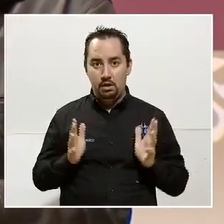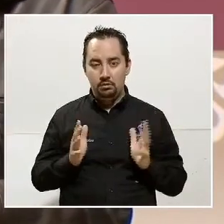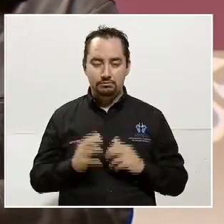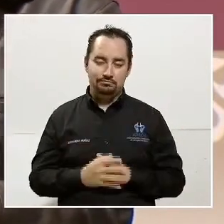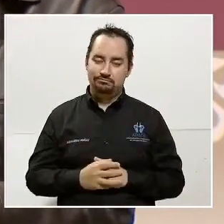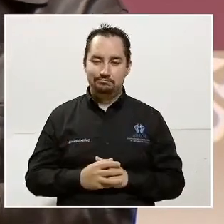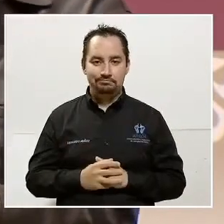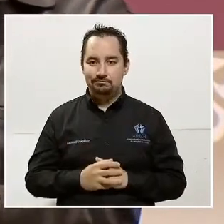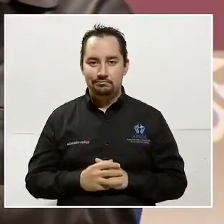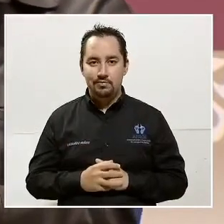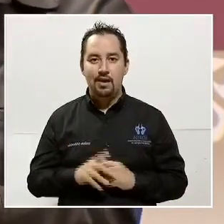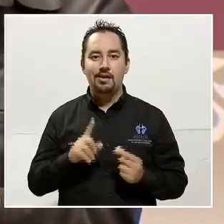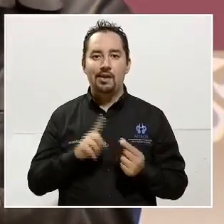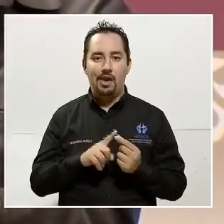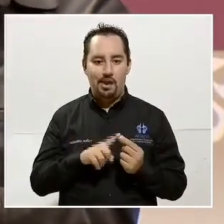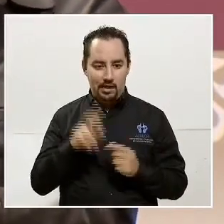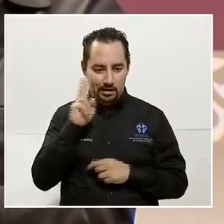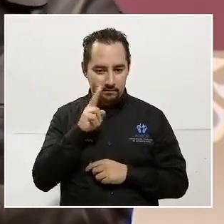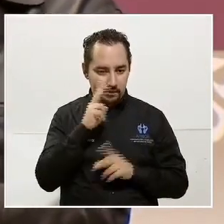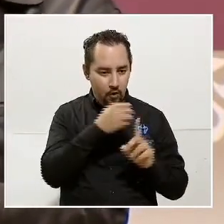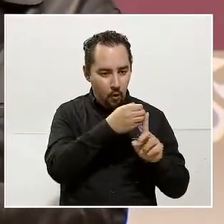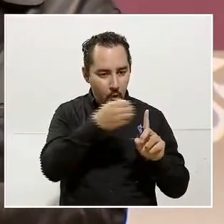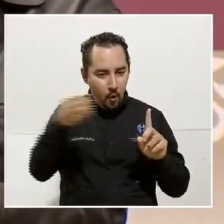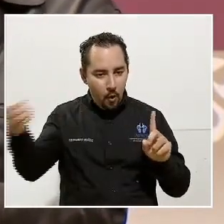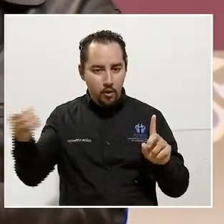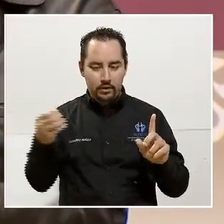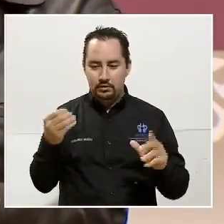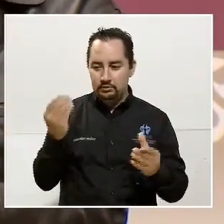sino quién los va a clasificar,